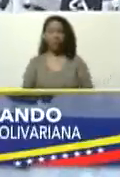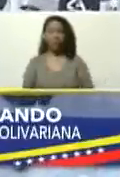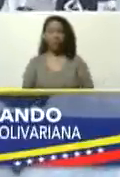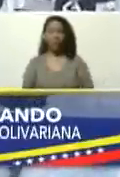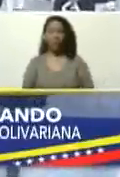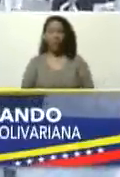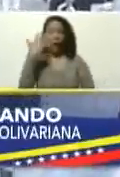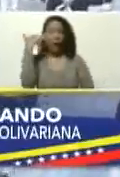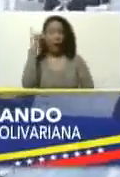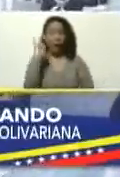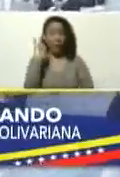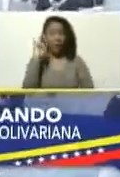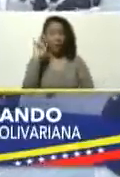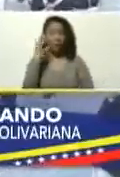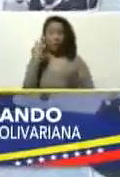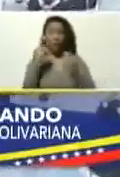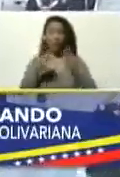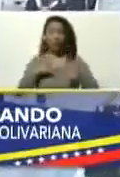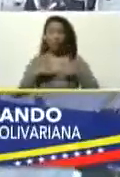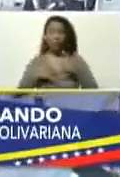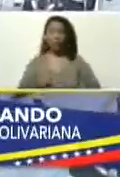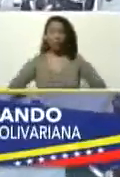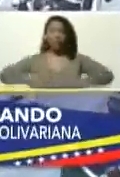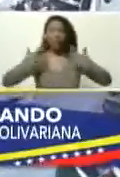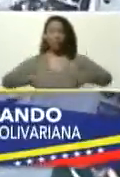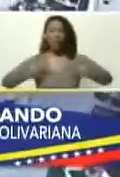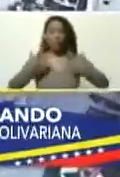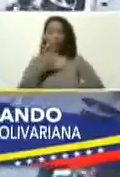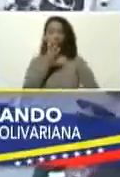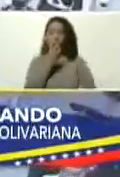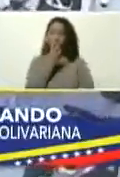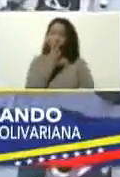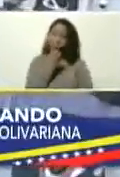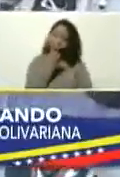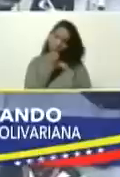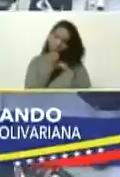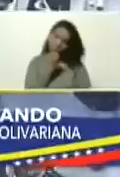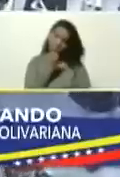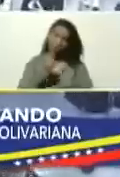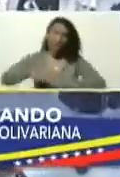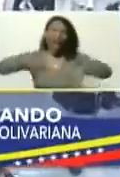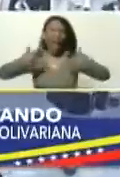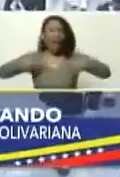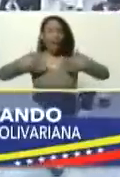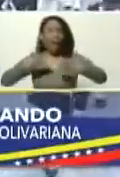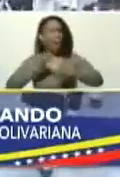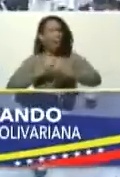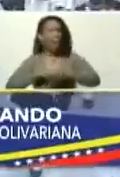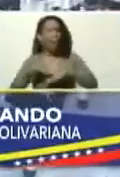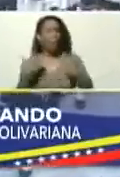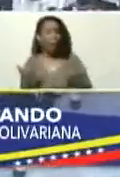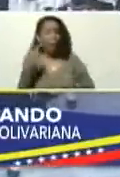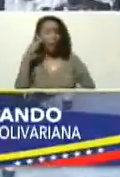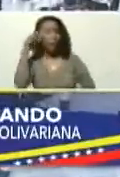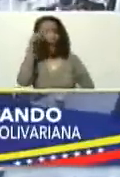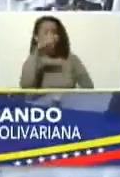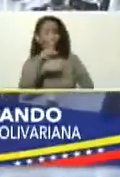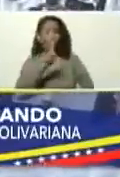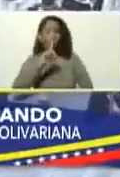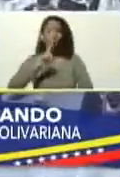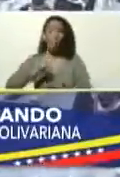converge una vorágine de sentimientos de alegría y tristeza. Alegría porque hemos cumplido el